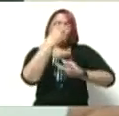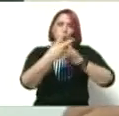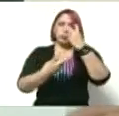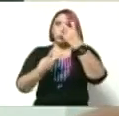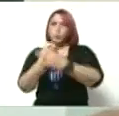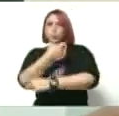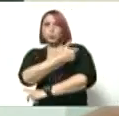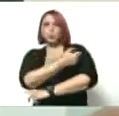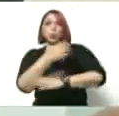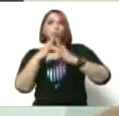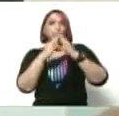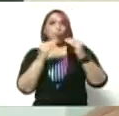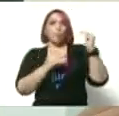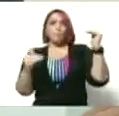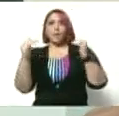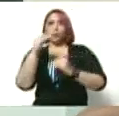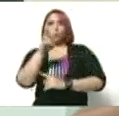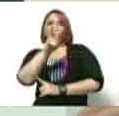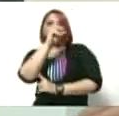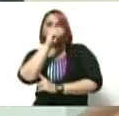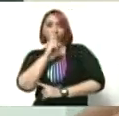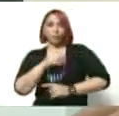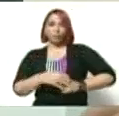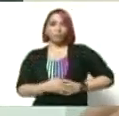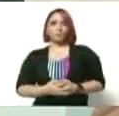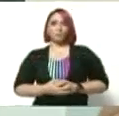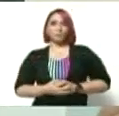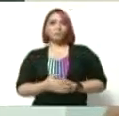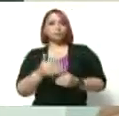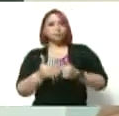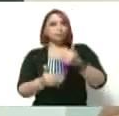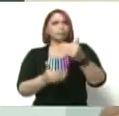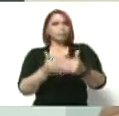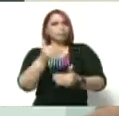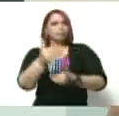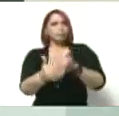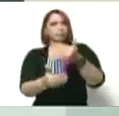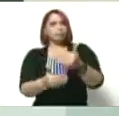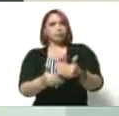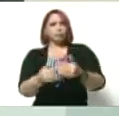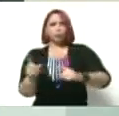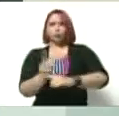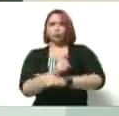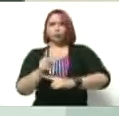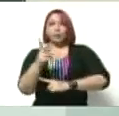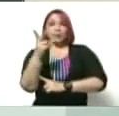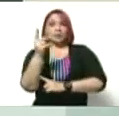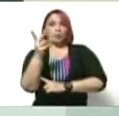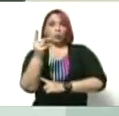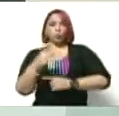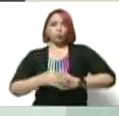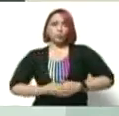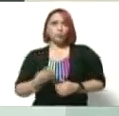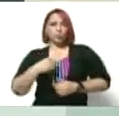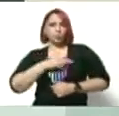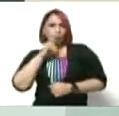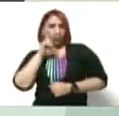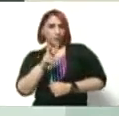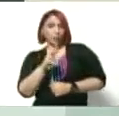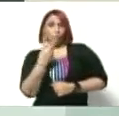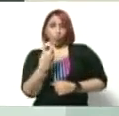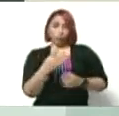todo mayor de dos años de tres años en adelante y es un proceso que ha avanzado es bastante rápido el segundo lo estamos viendo ahorita en los pases